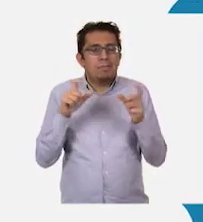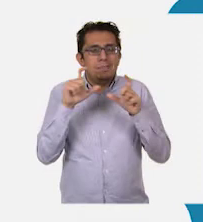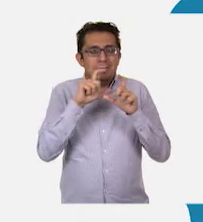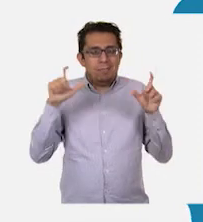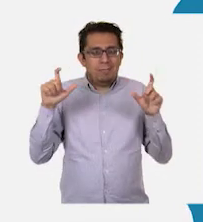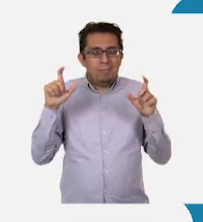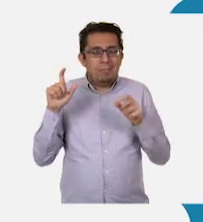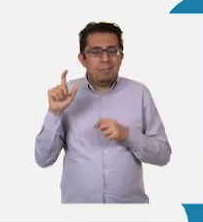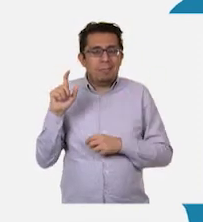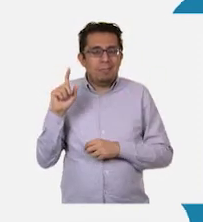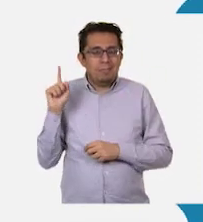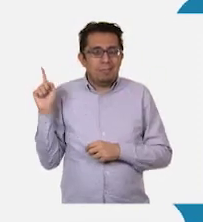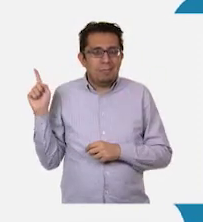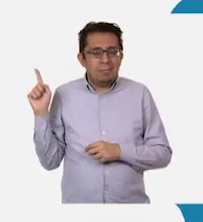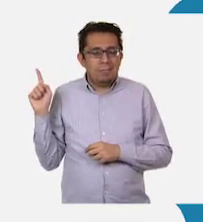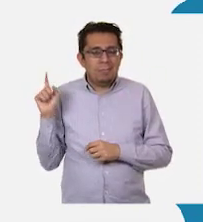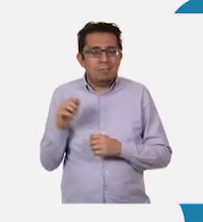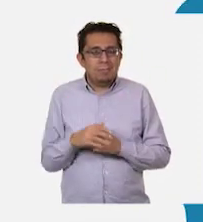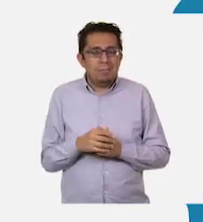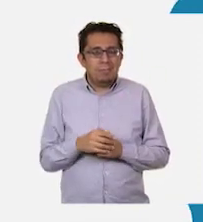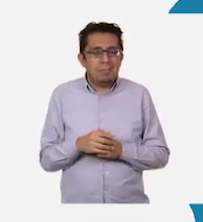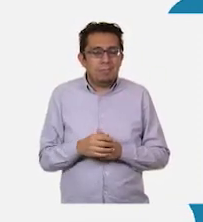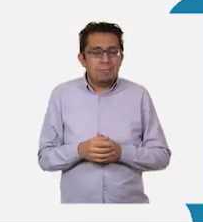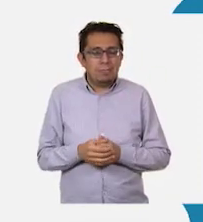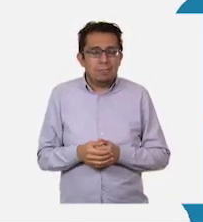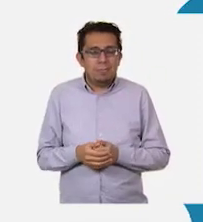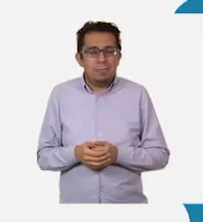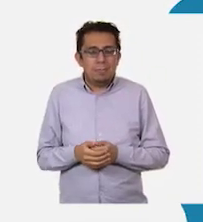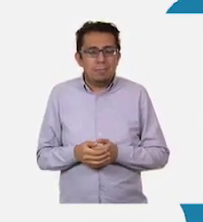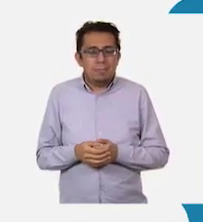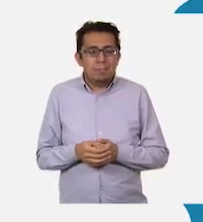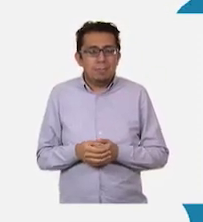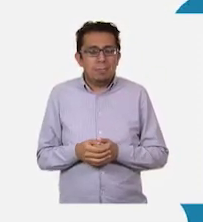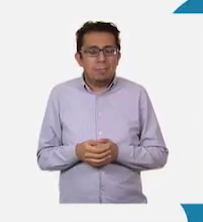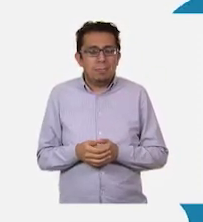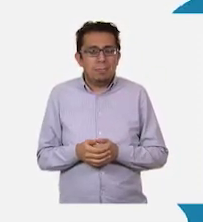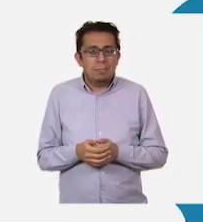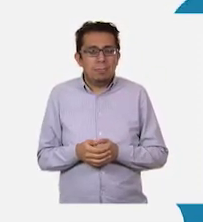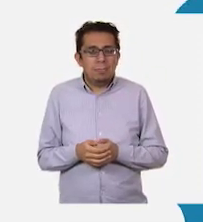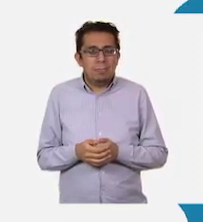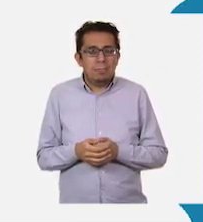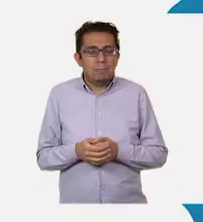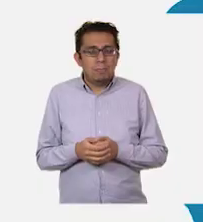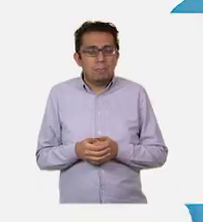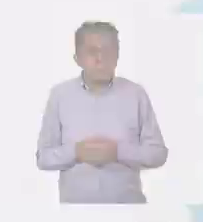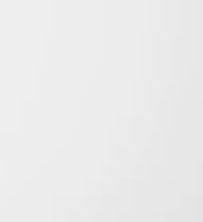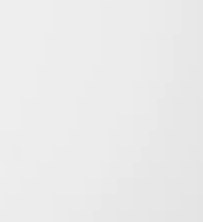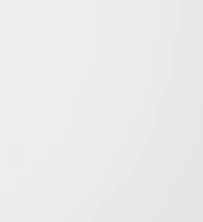siguiente liga: aprendeencasa.cep.gob.mx.